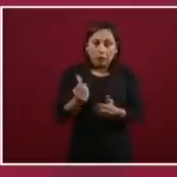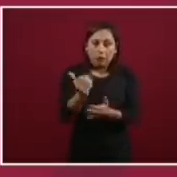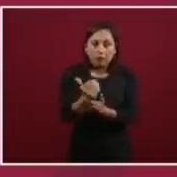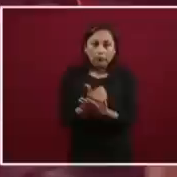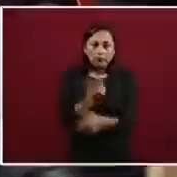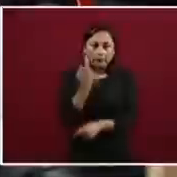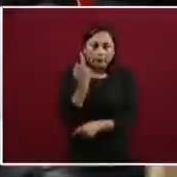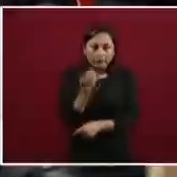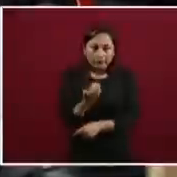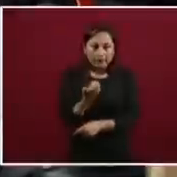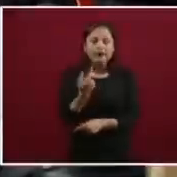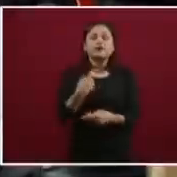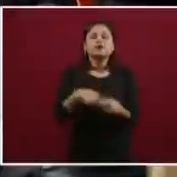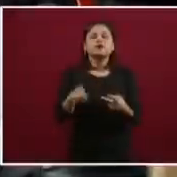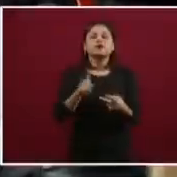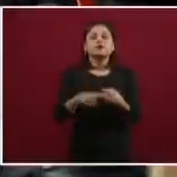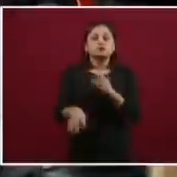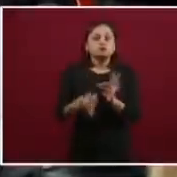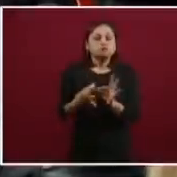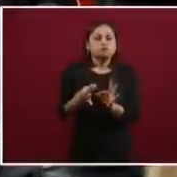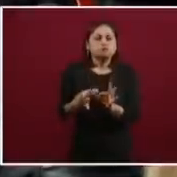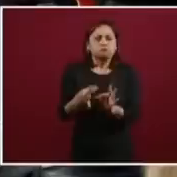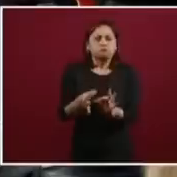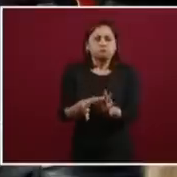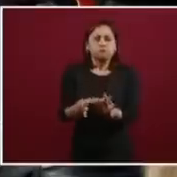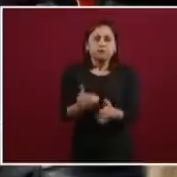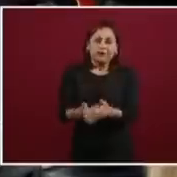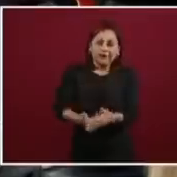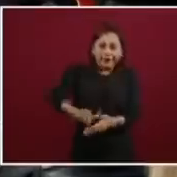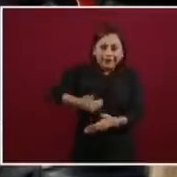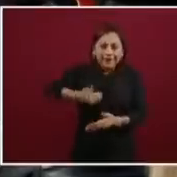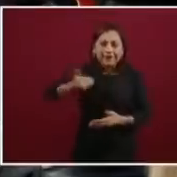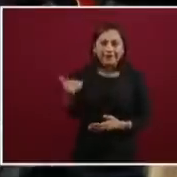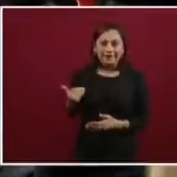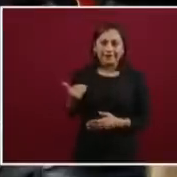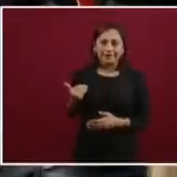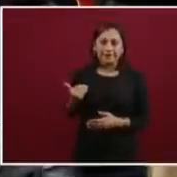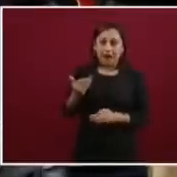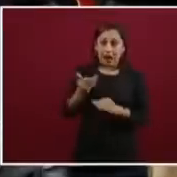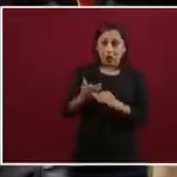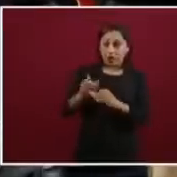entonces es lo mismo observamos